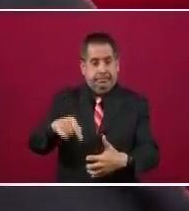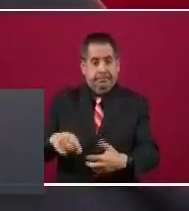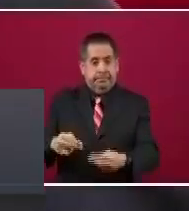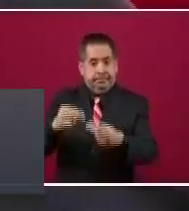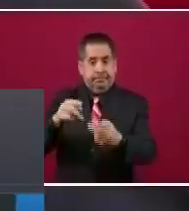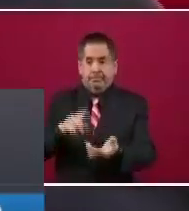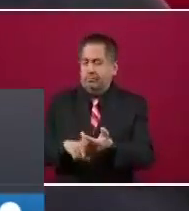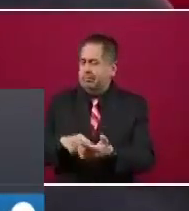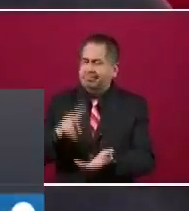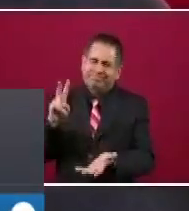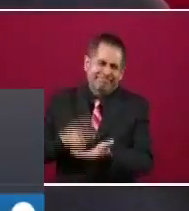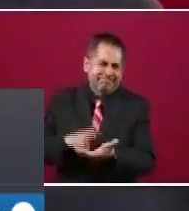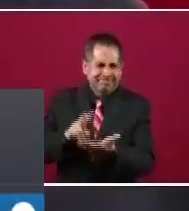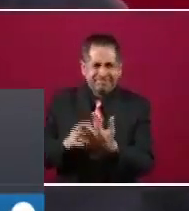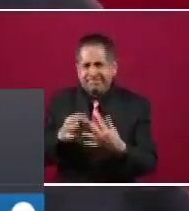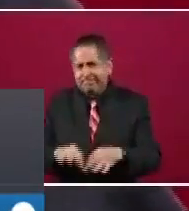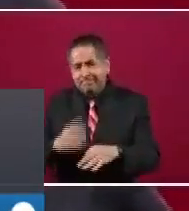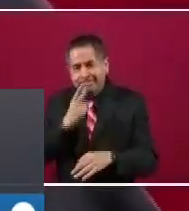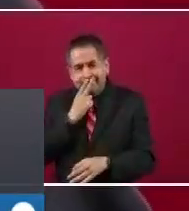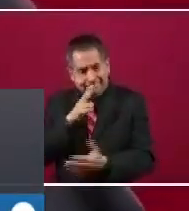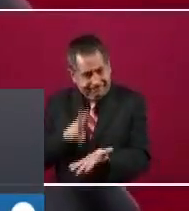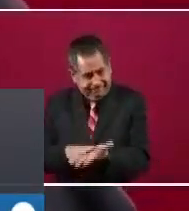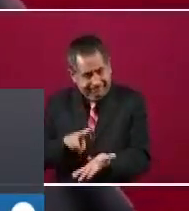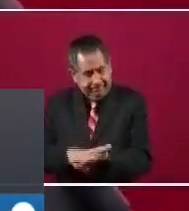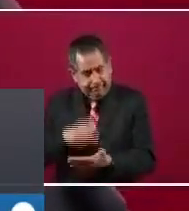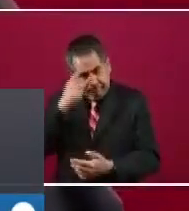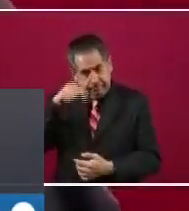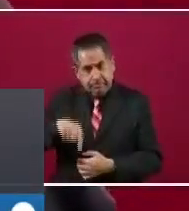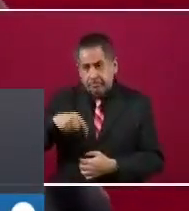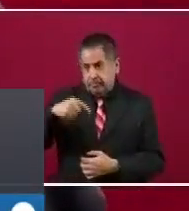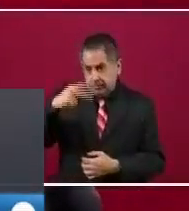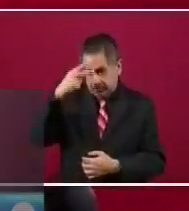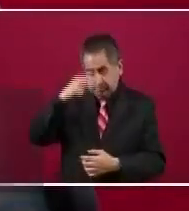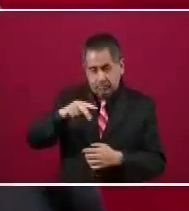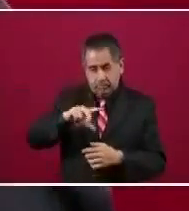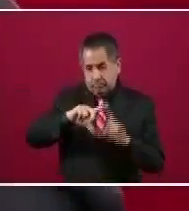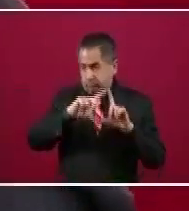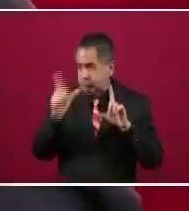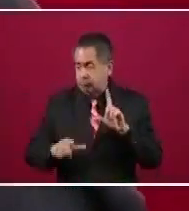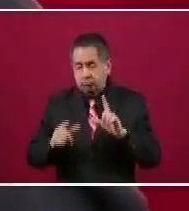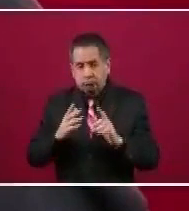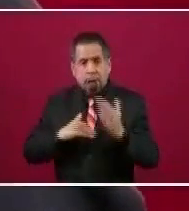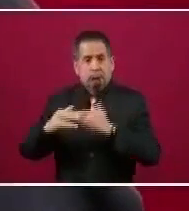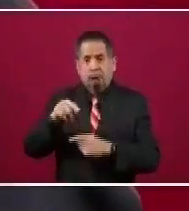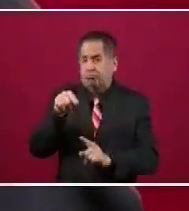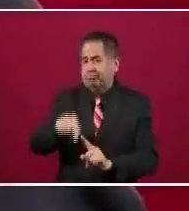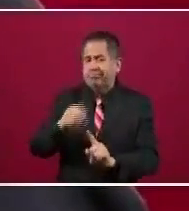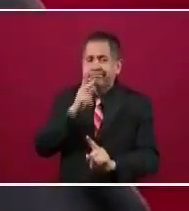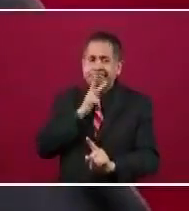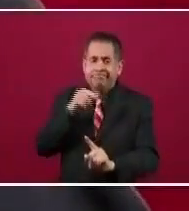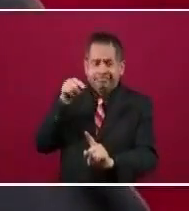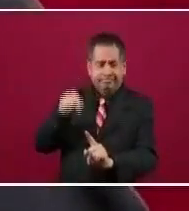desconocimiento de los temas o conflicto de intereses está en el aire el futuro de la comisión reguladora de energía para meganoticias tvc adrien